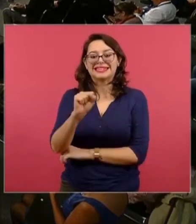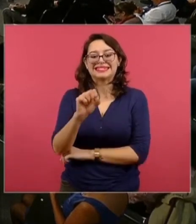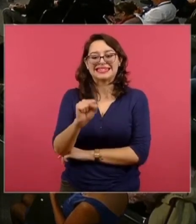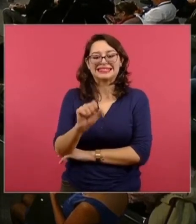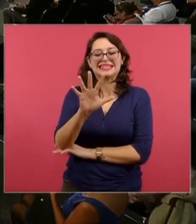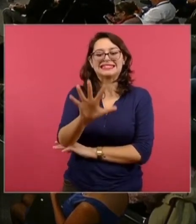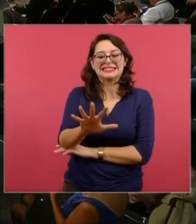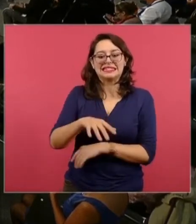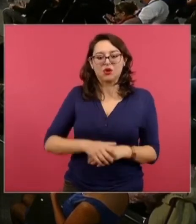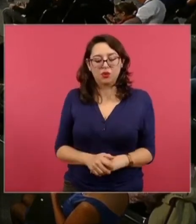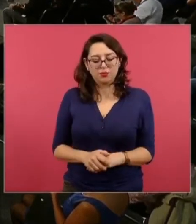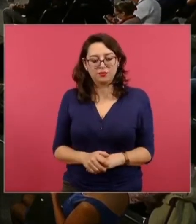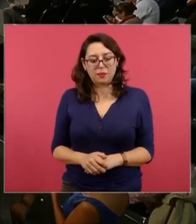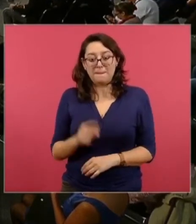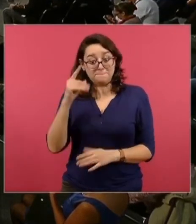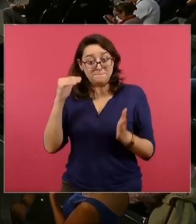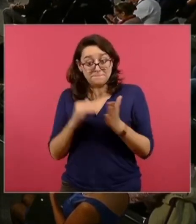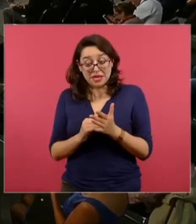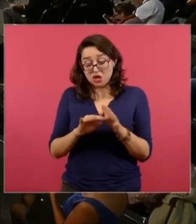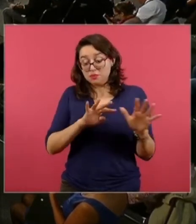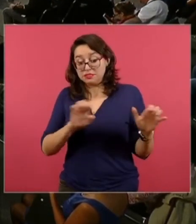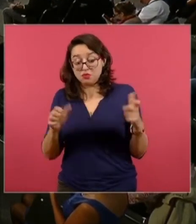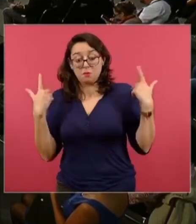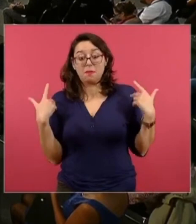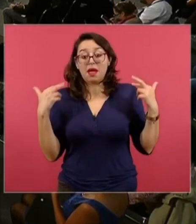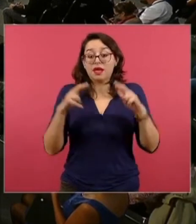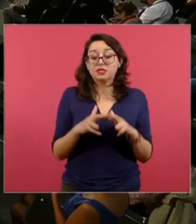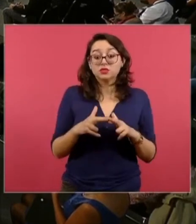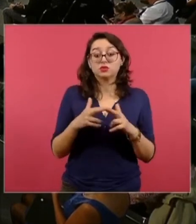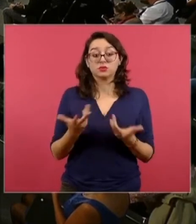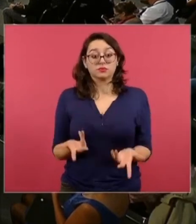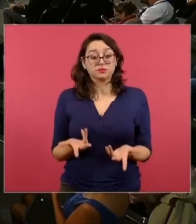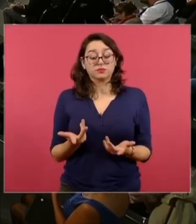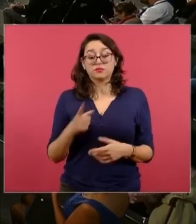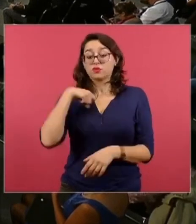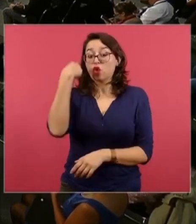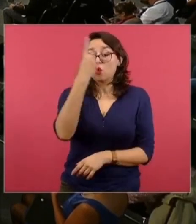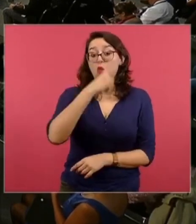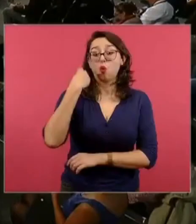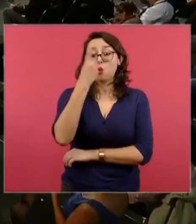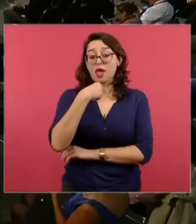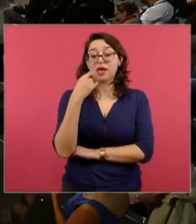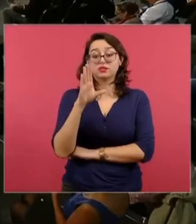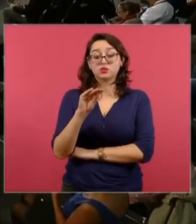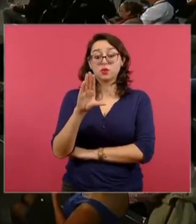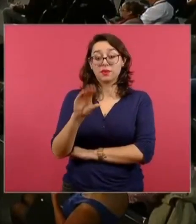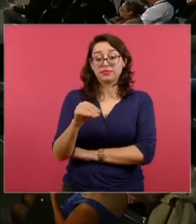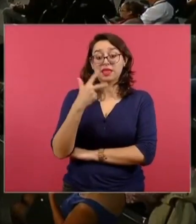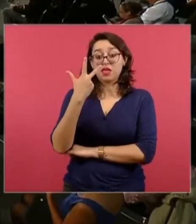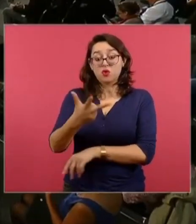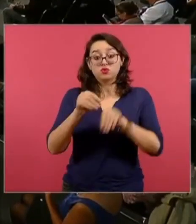con los 1,998 maestros que se registraron, 98 horas con 24 minutos de